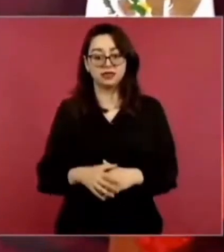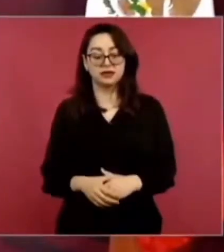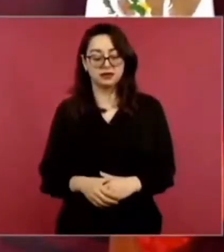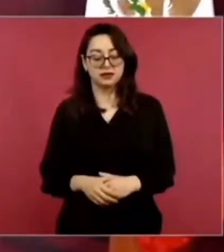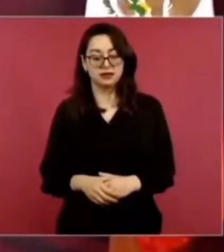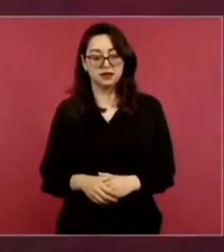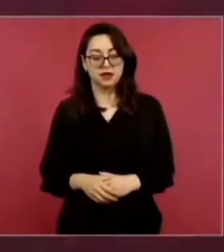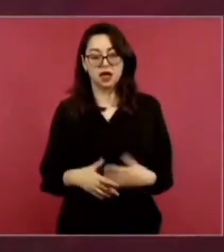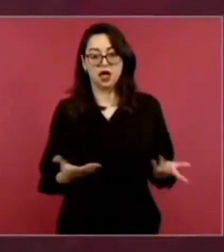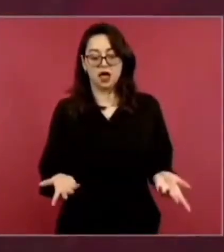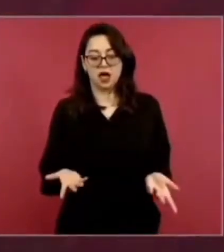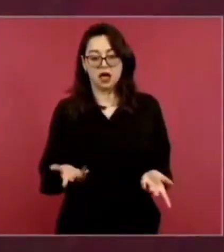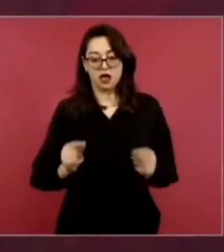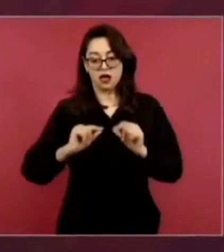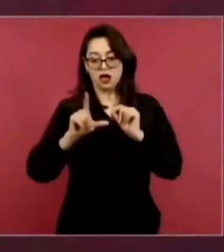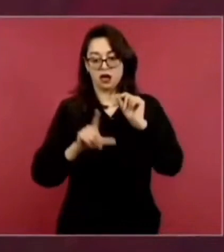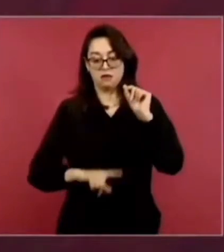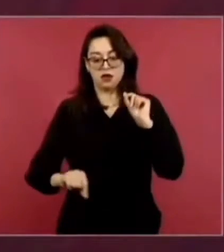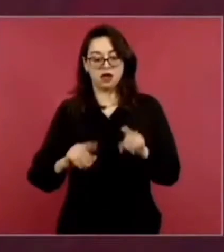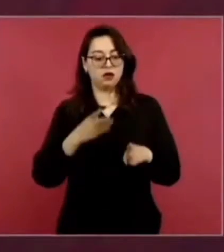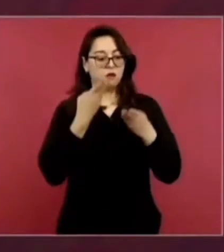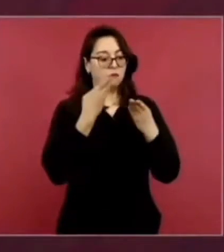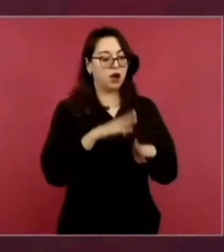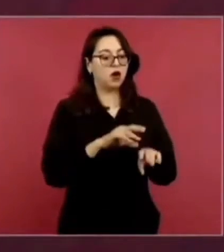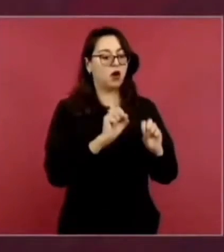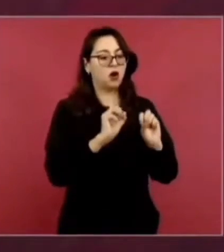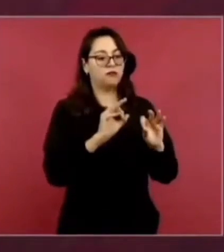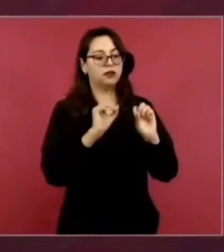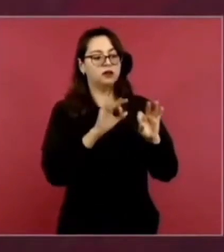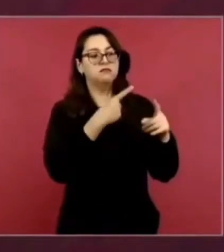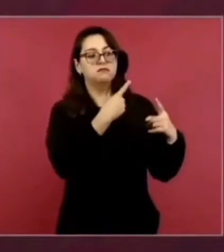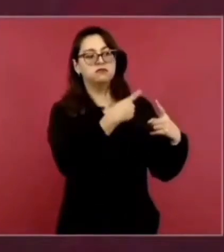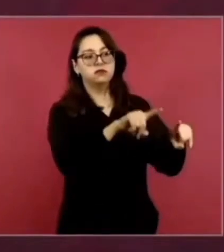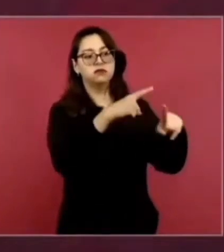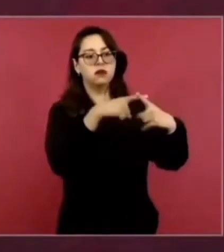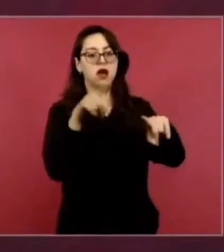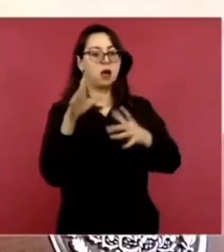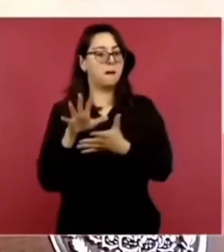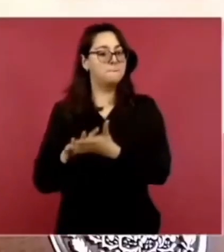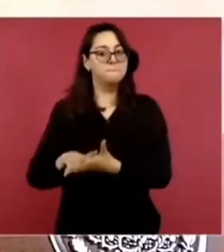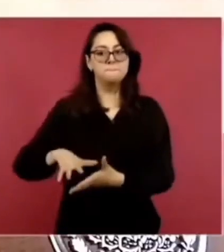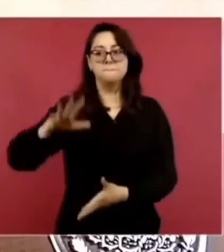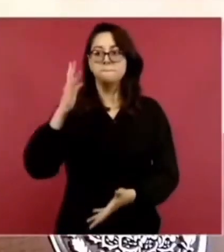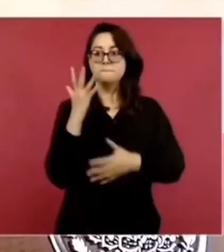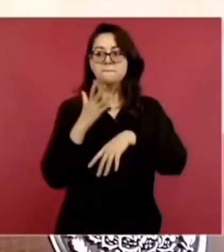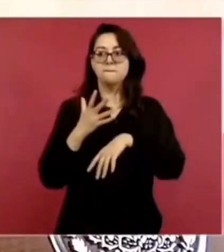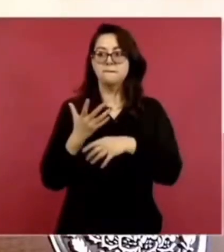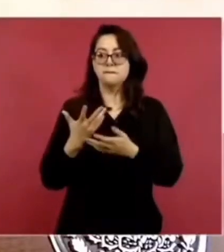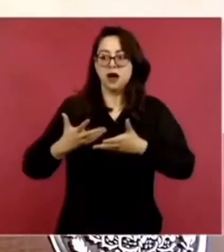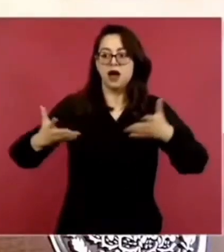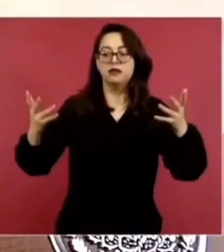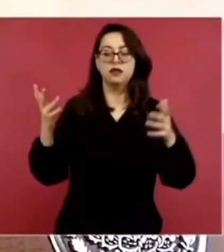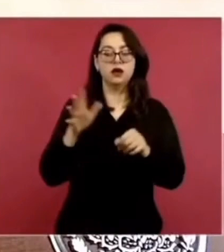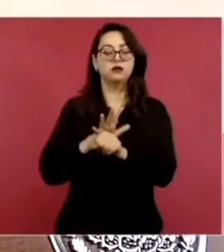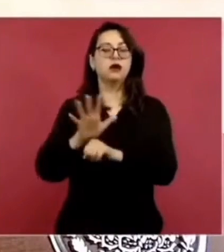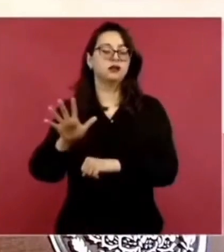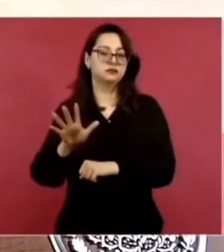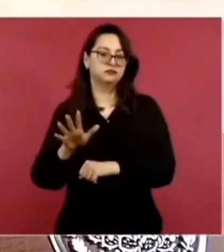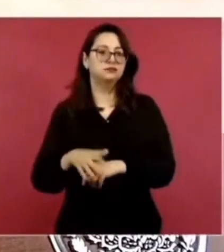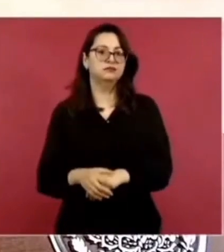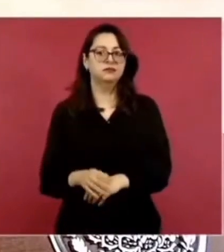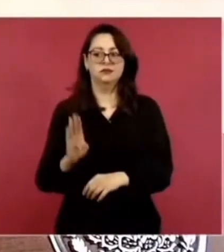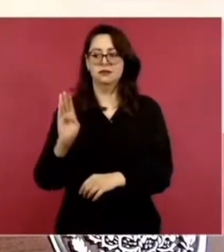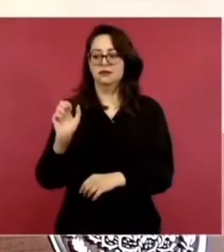Bienestar es el banco que tiene más sucursales en el país.